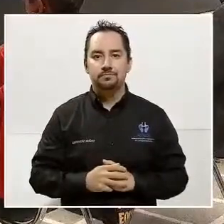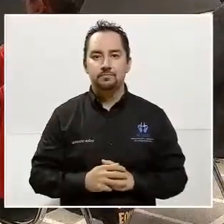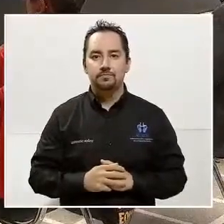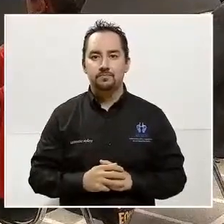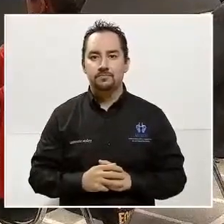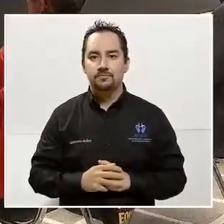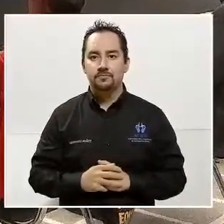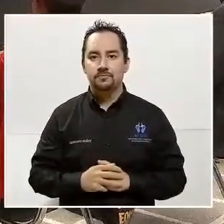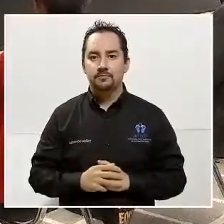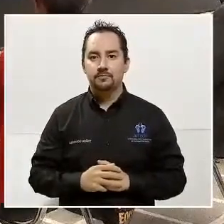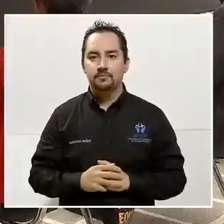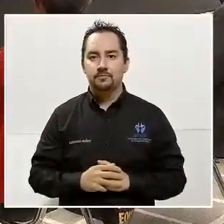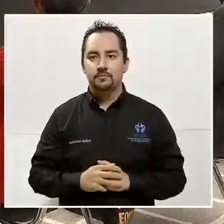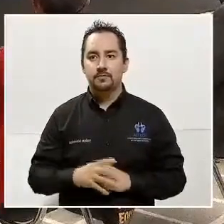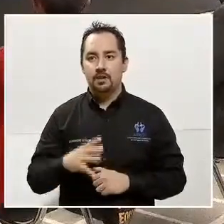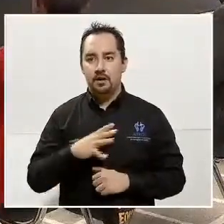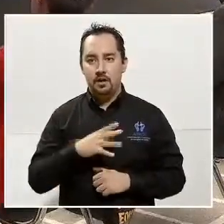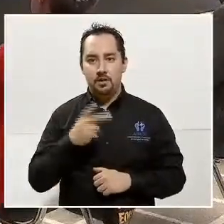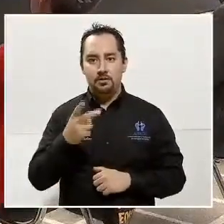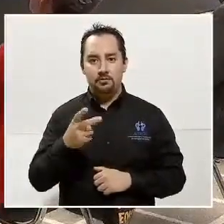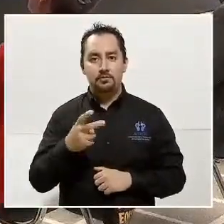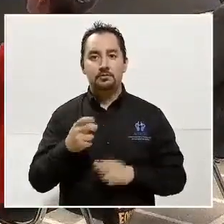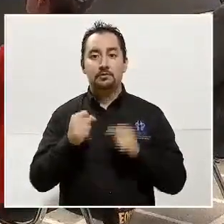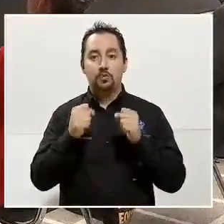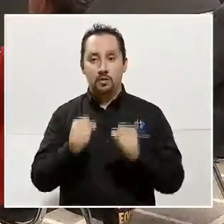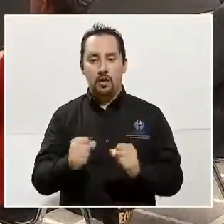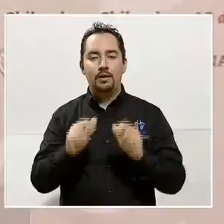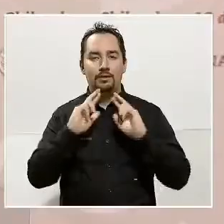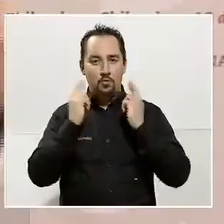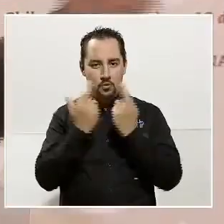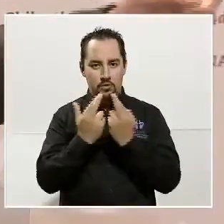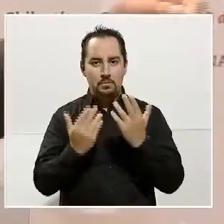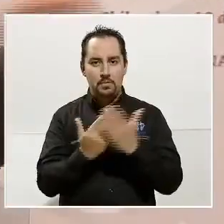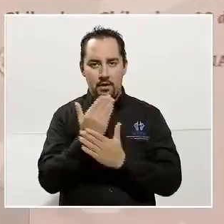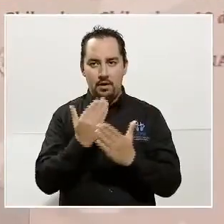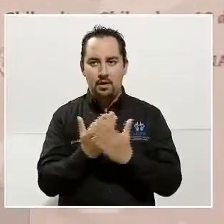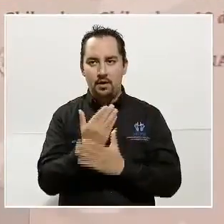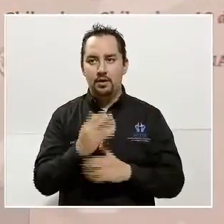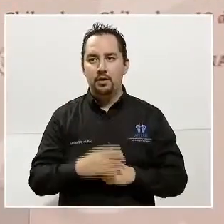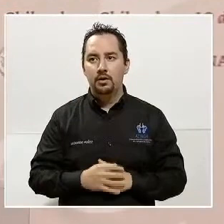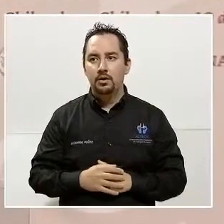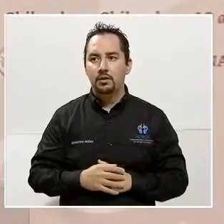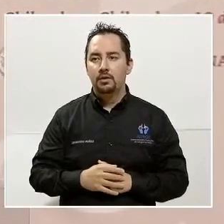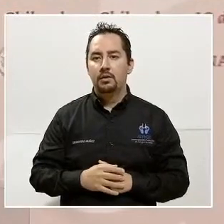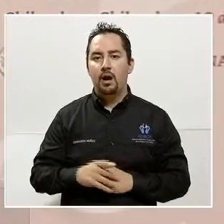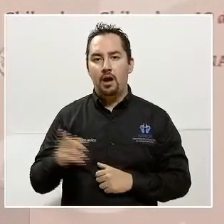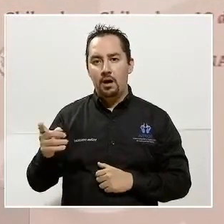como tenemos las reuniones de seguridad, en la mañana ya me estaba informando